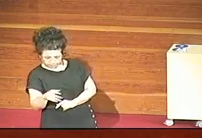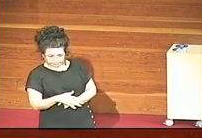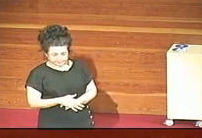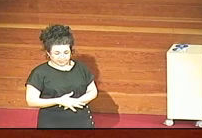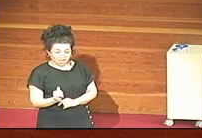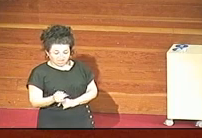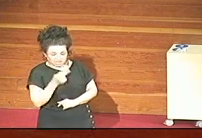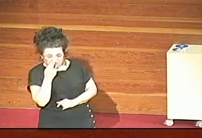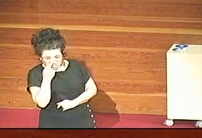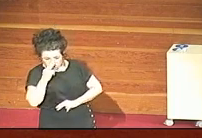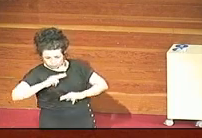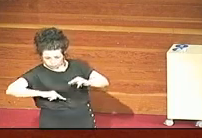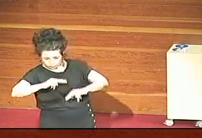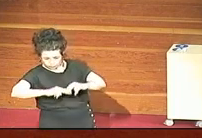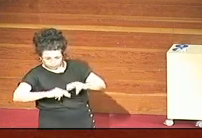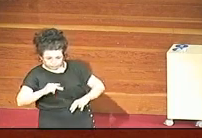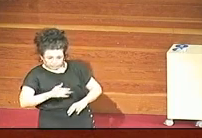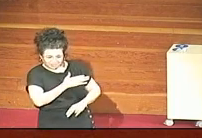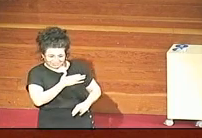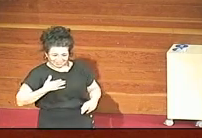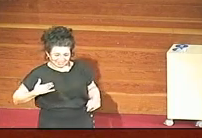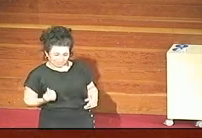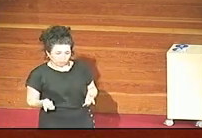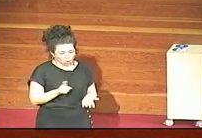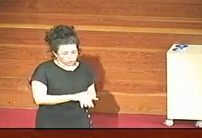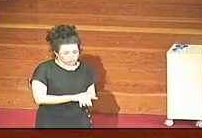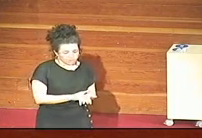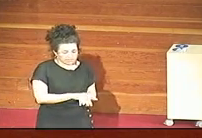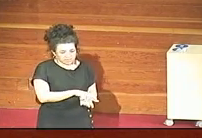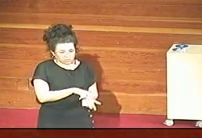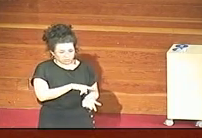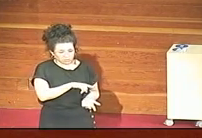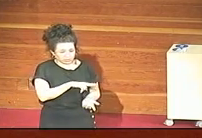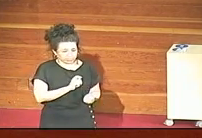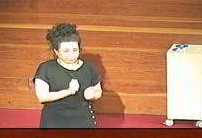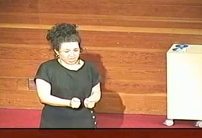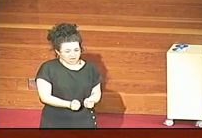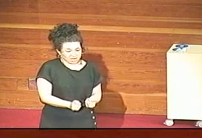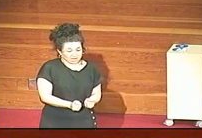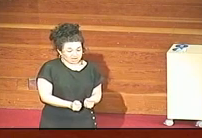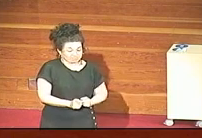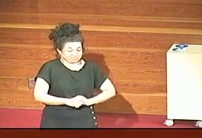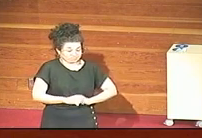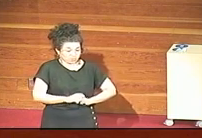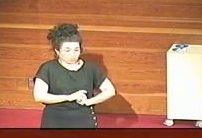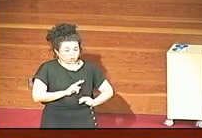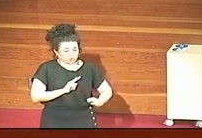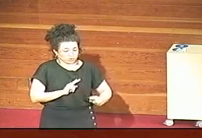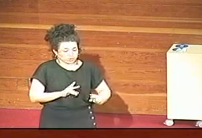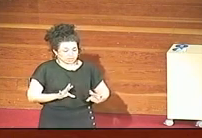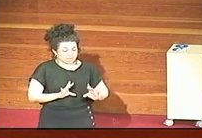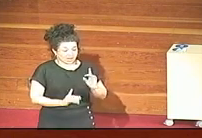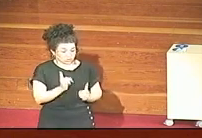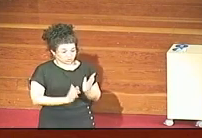urbanísticos y se pretende que se recalifiquen entonces hay incendios provocados para recalificar esos suelos